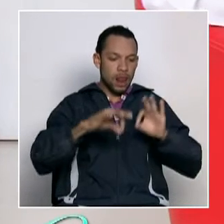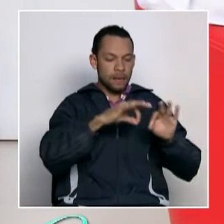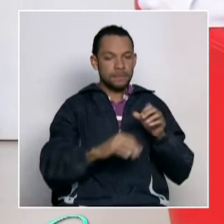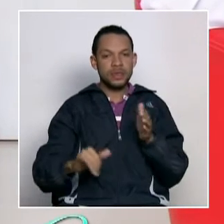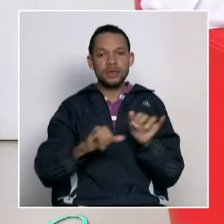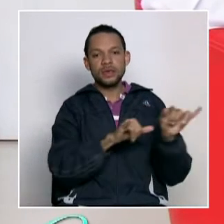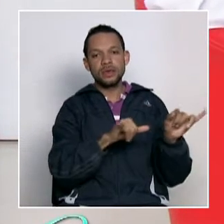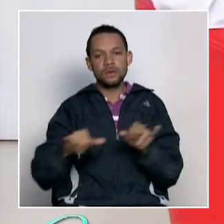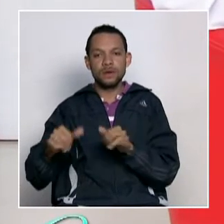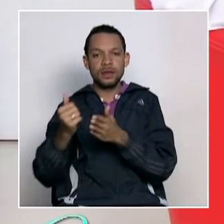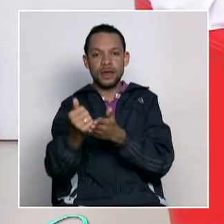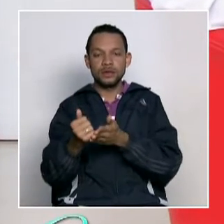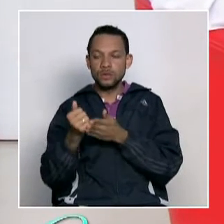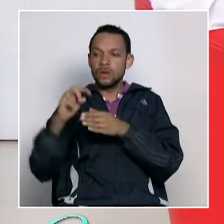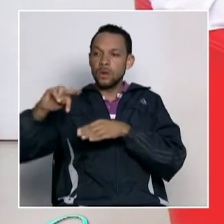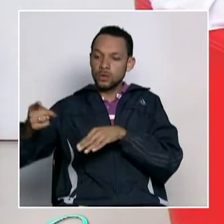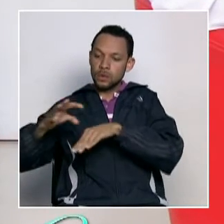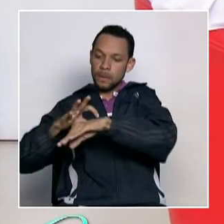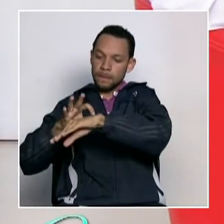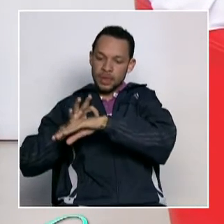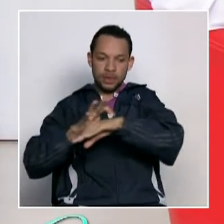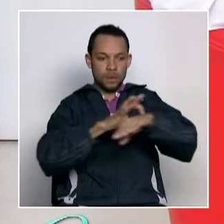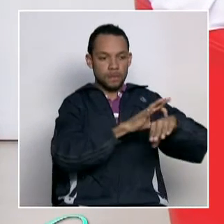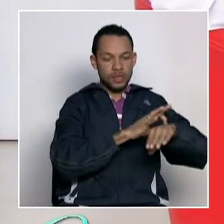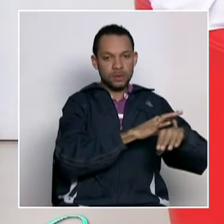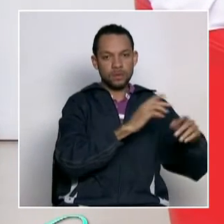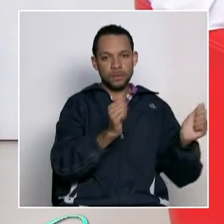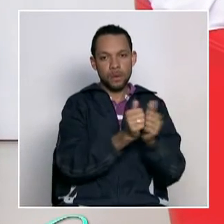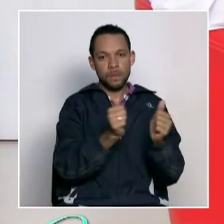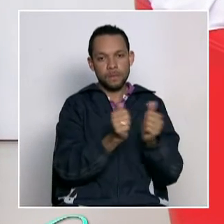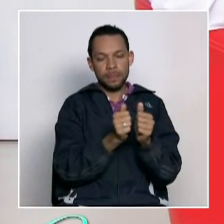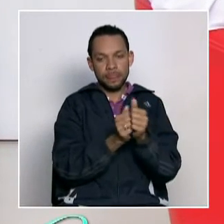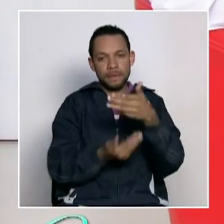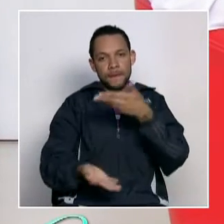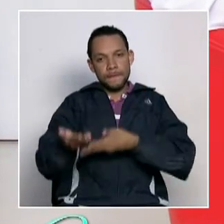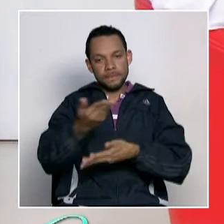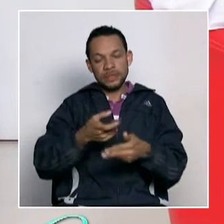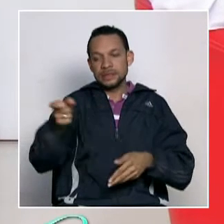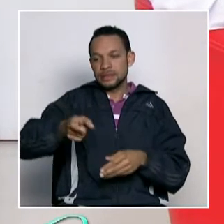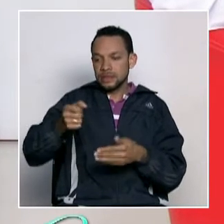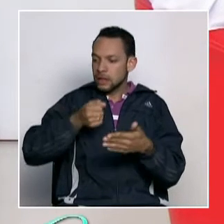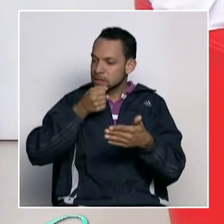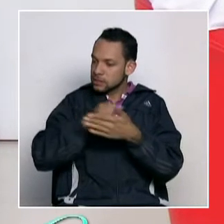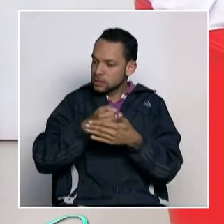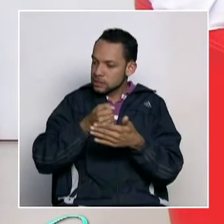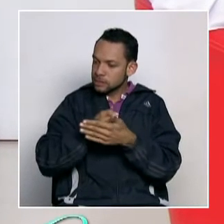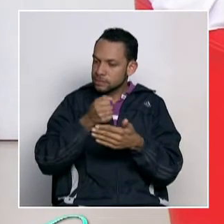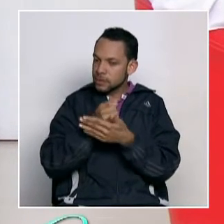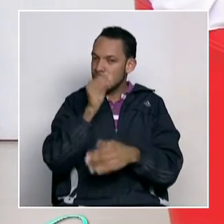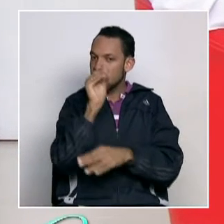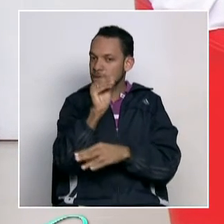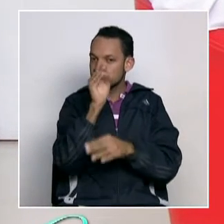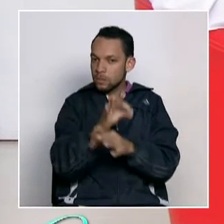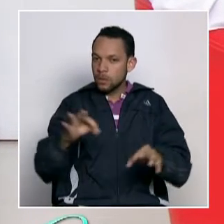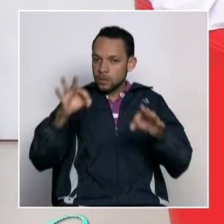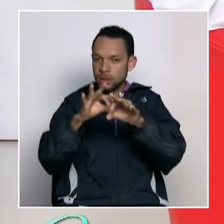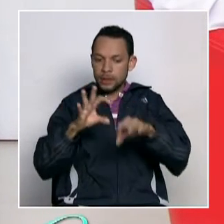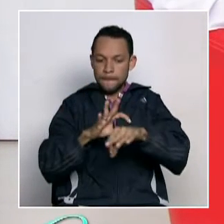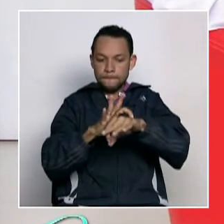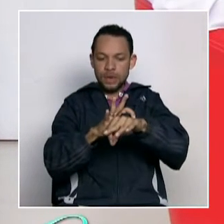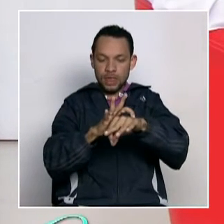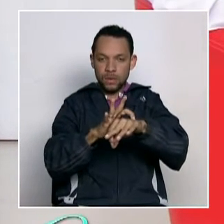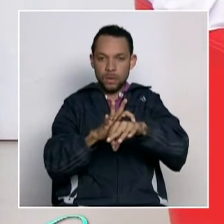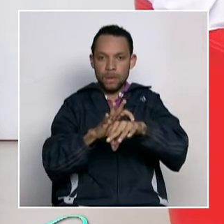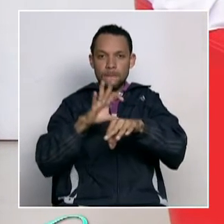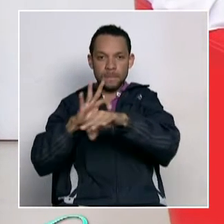ayuda para que finalmente quien se beneficie sea usted. Y por eso insisto en que nosotros los médicos tenemos que trabajar de la mano con